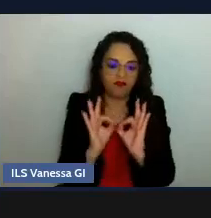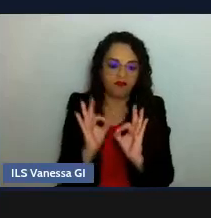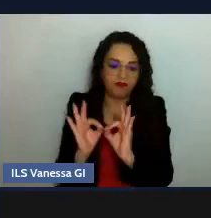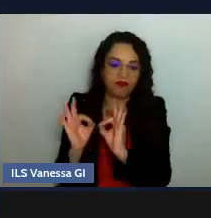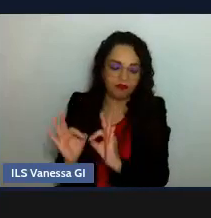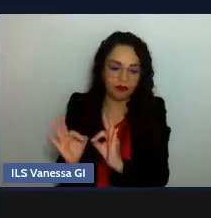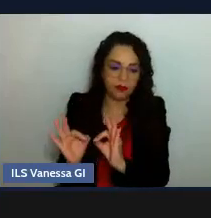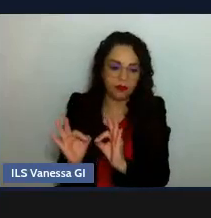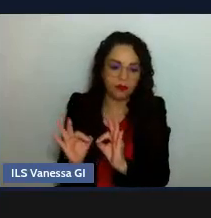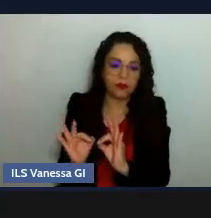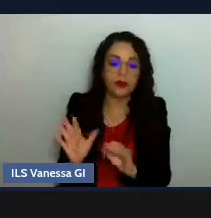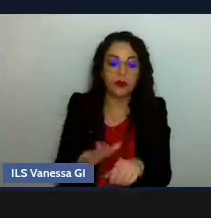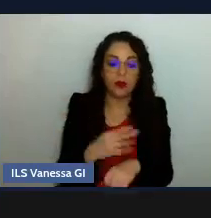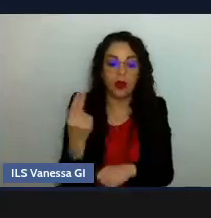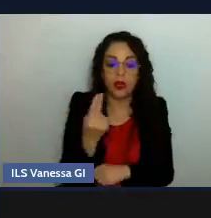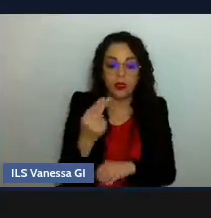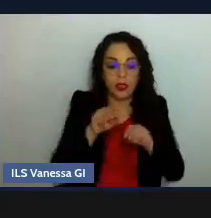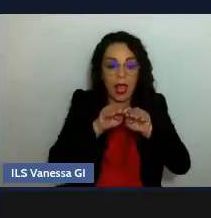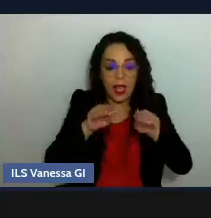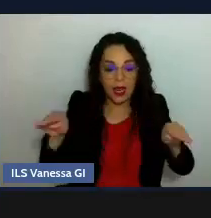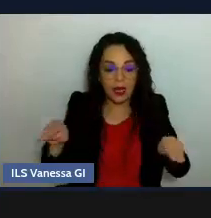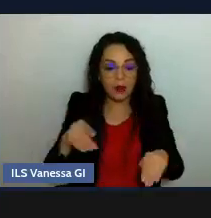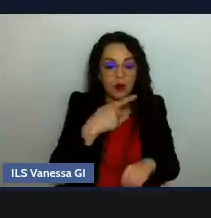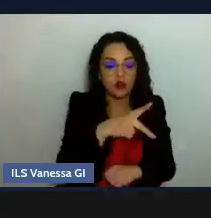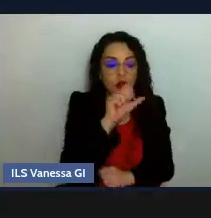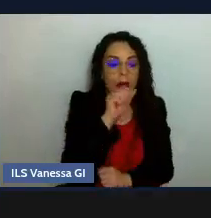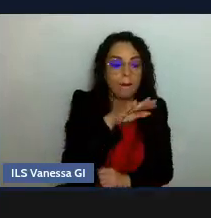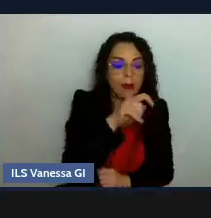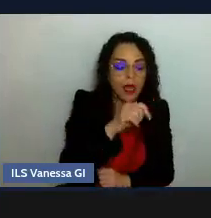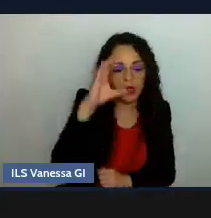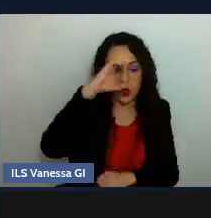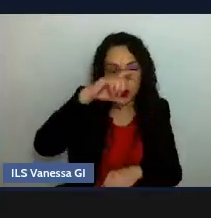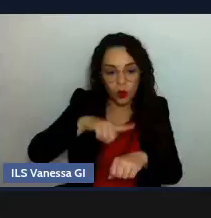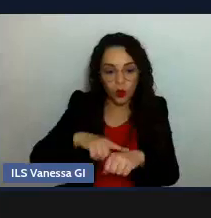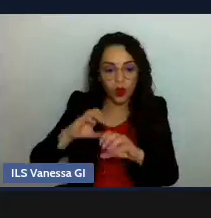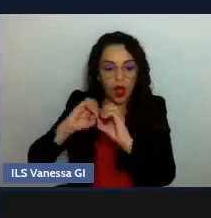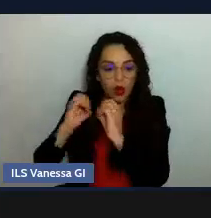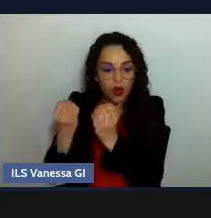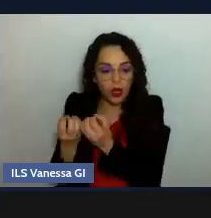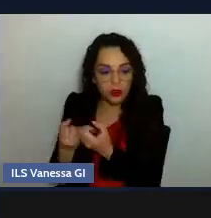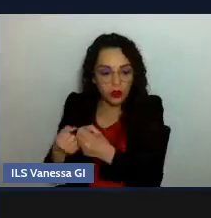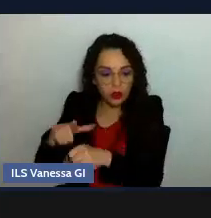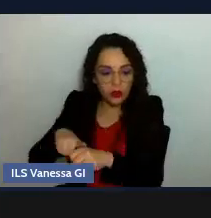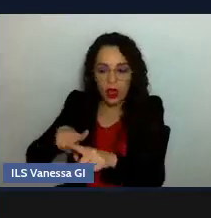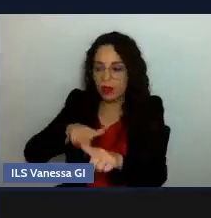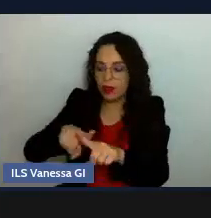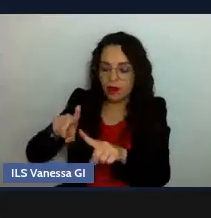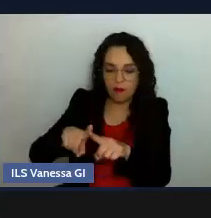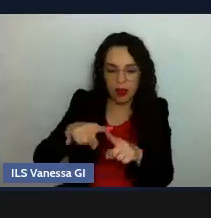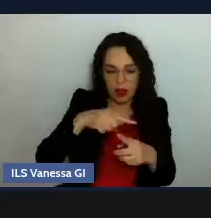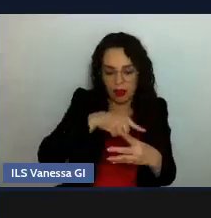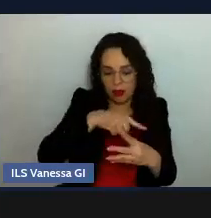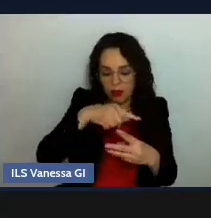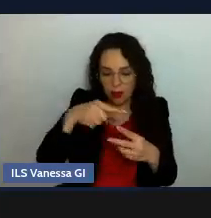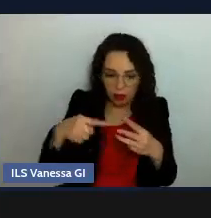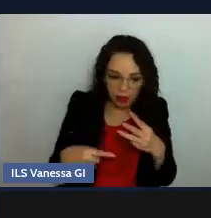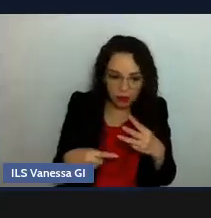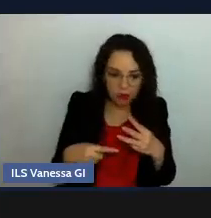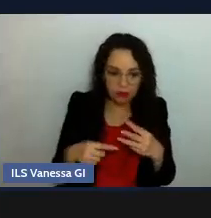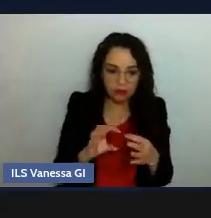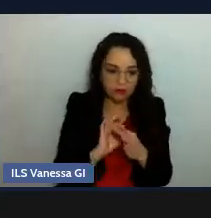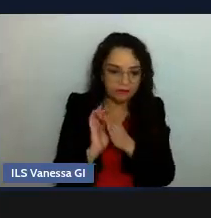su cultura, su organización social y sus tradiciones. También tenemos pues que